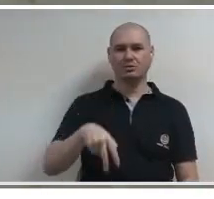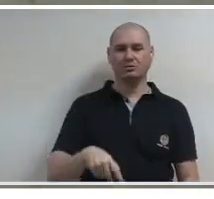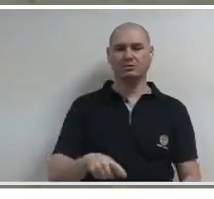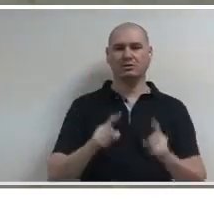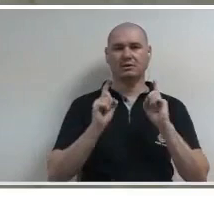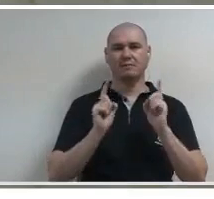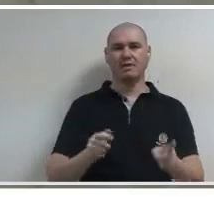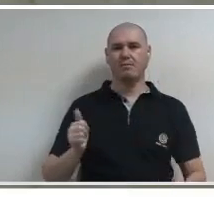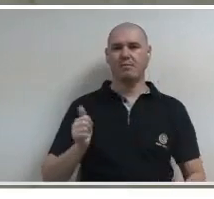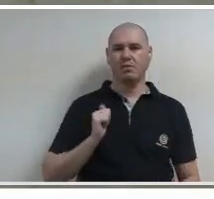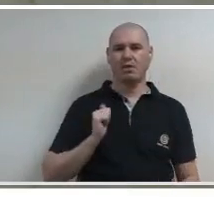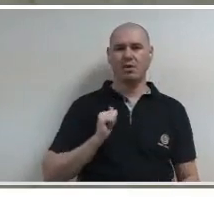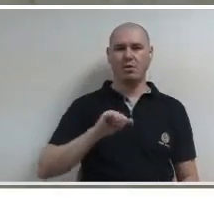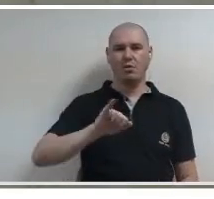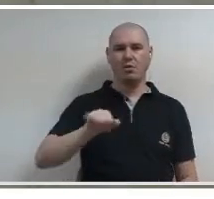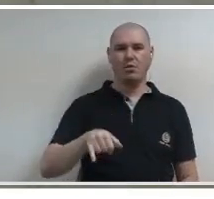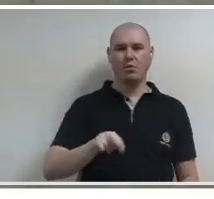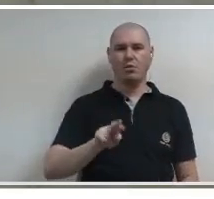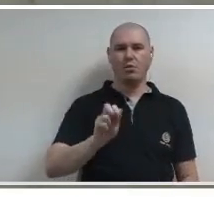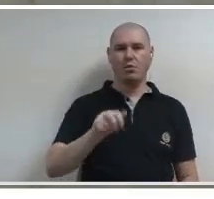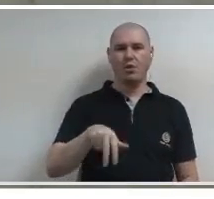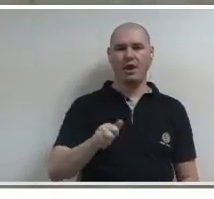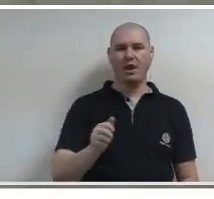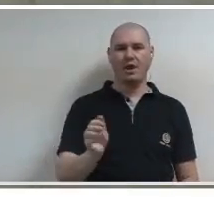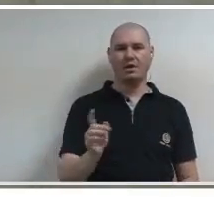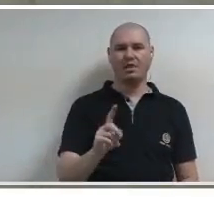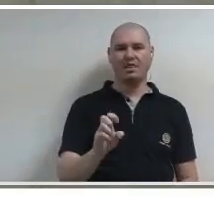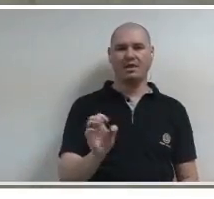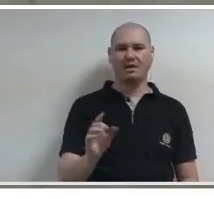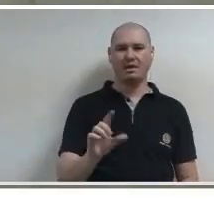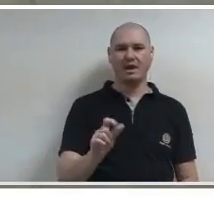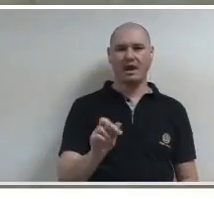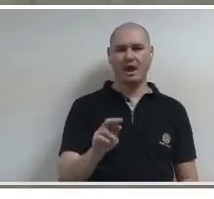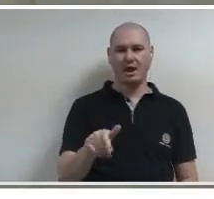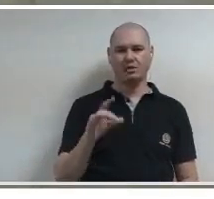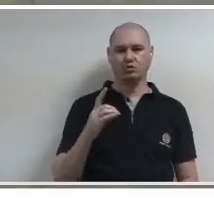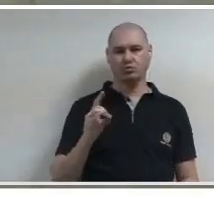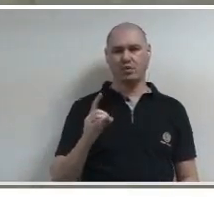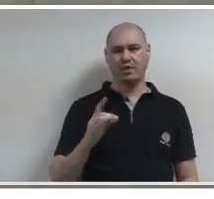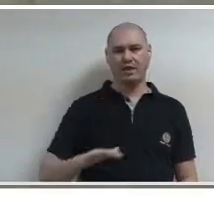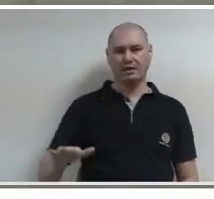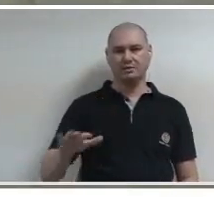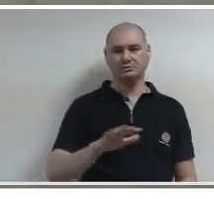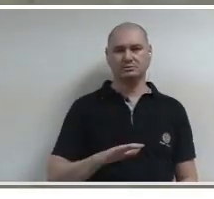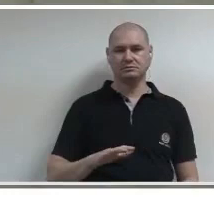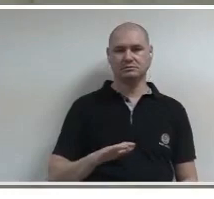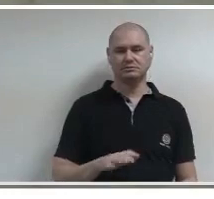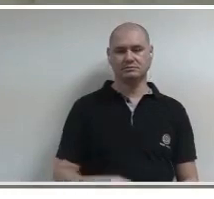Centro Penitenciario de Mujeres Juan María de Lara, Ciudad del Este,